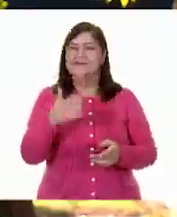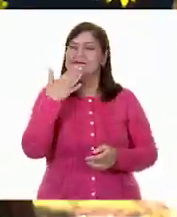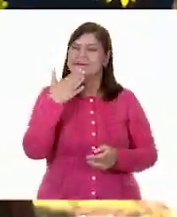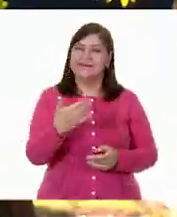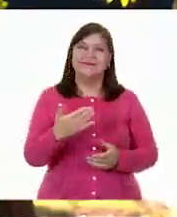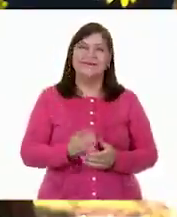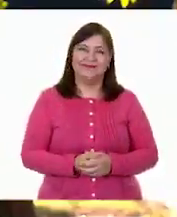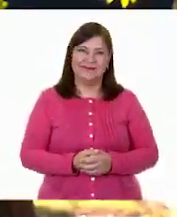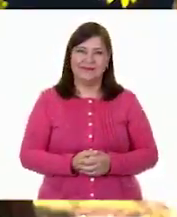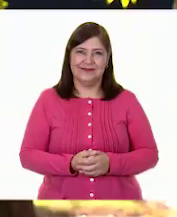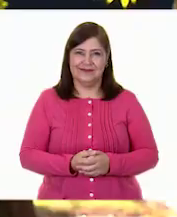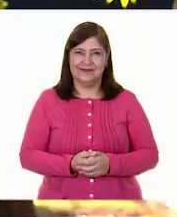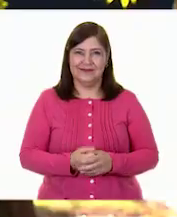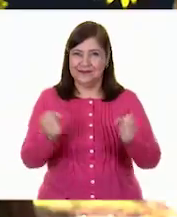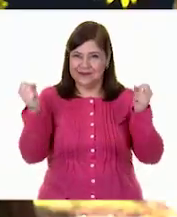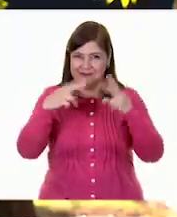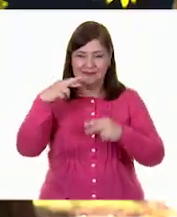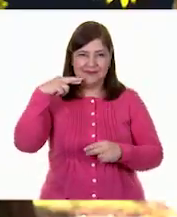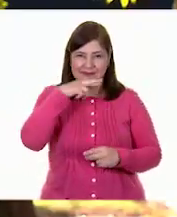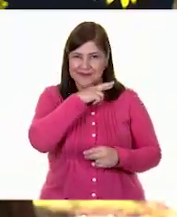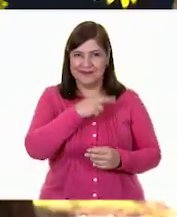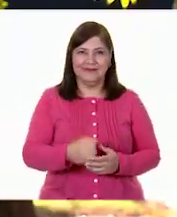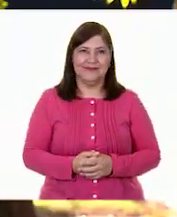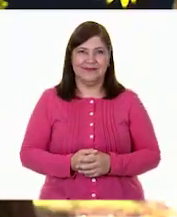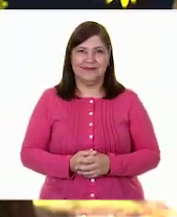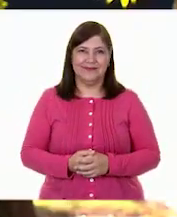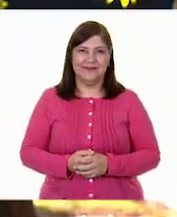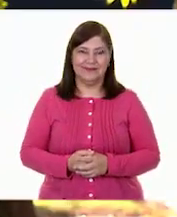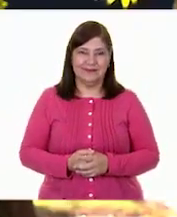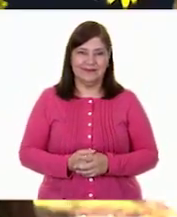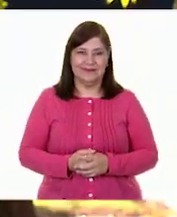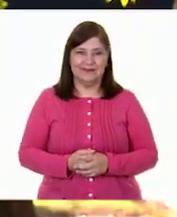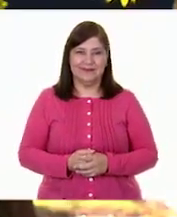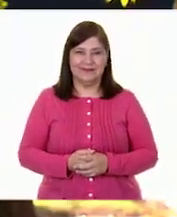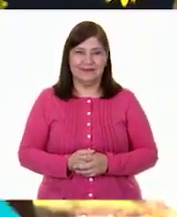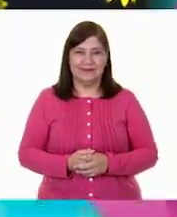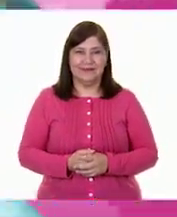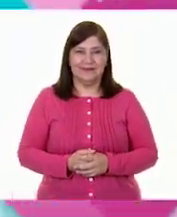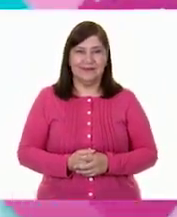¡Muy bien! ¡Nos vemos pronto!